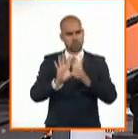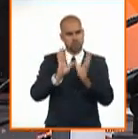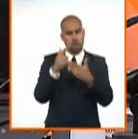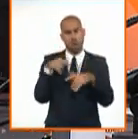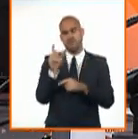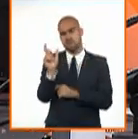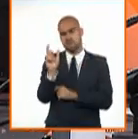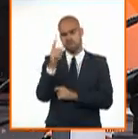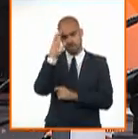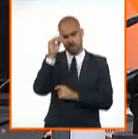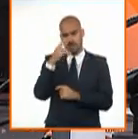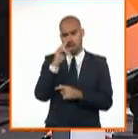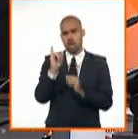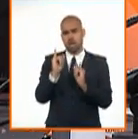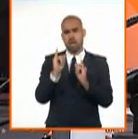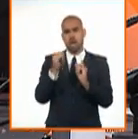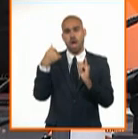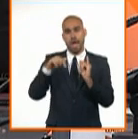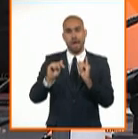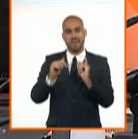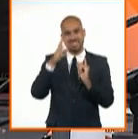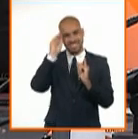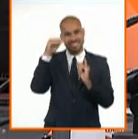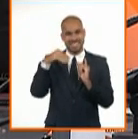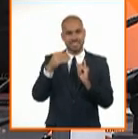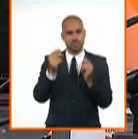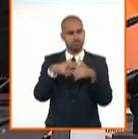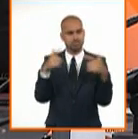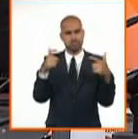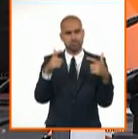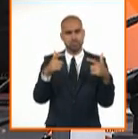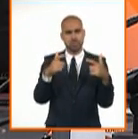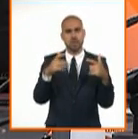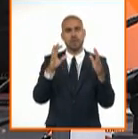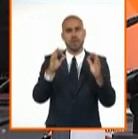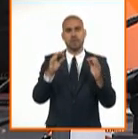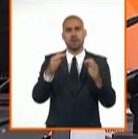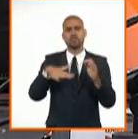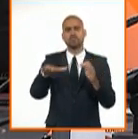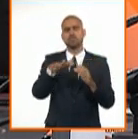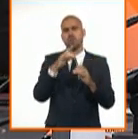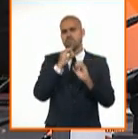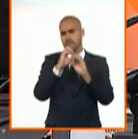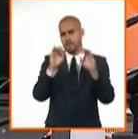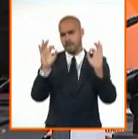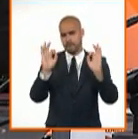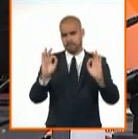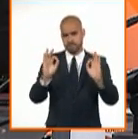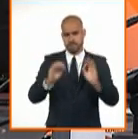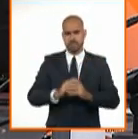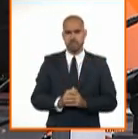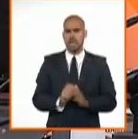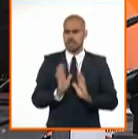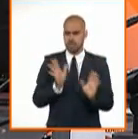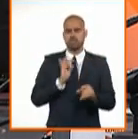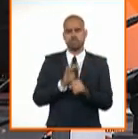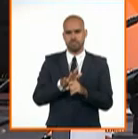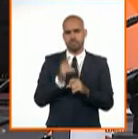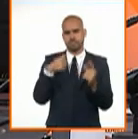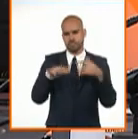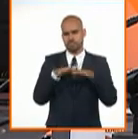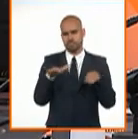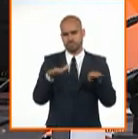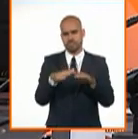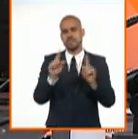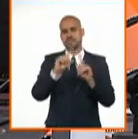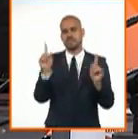socorrida en este momento la más mentada en todos los medios de comunicación del mundo así comenzamos nuestro programa de hoy